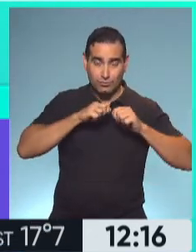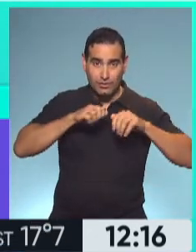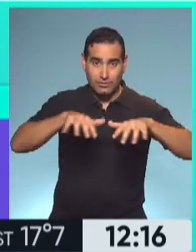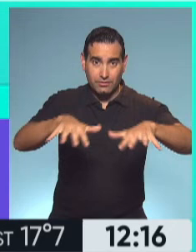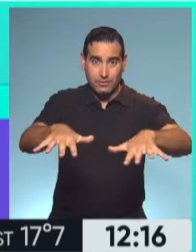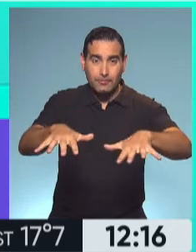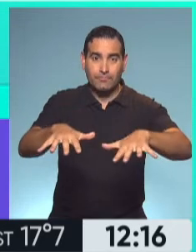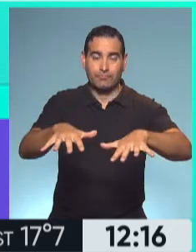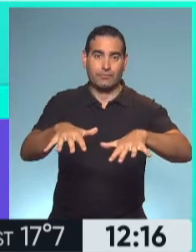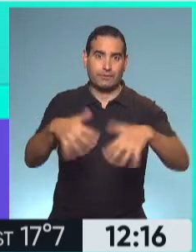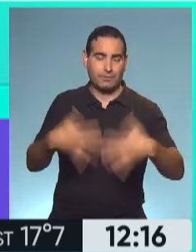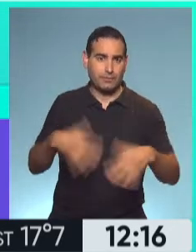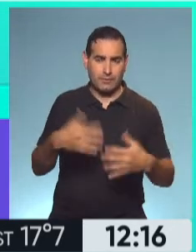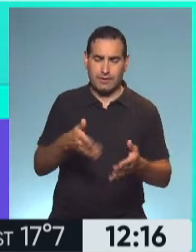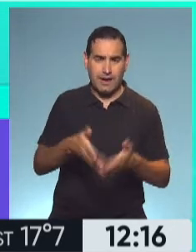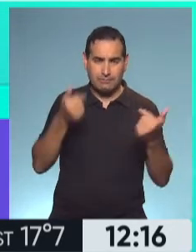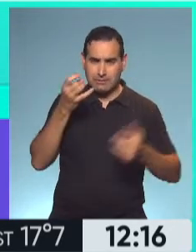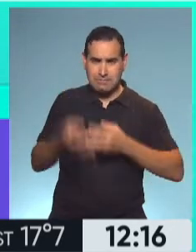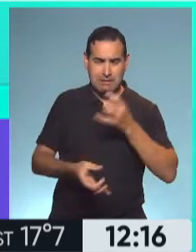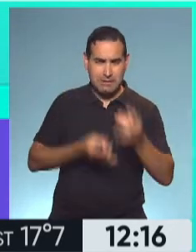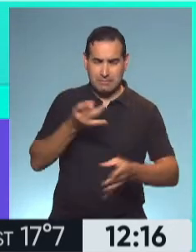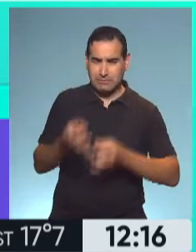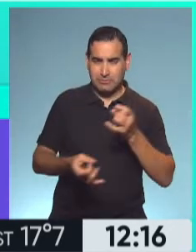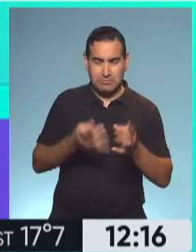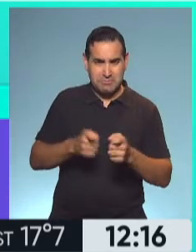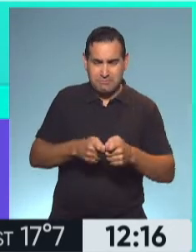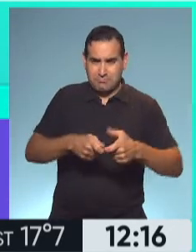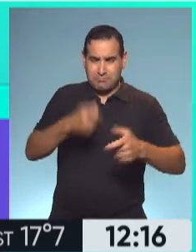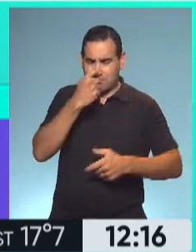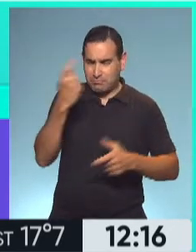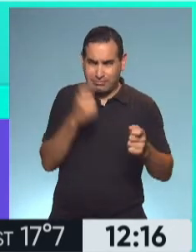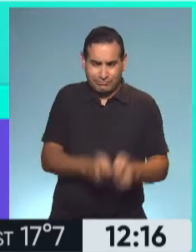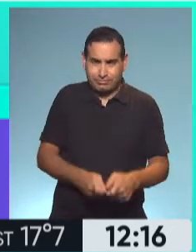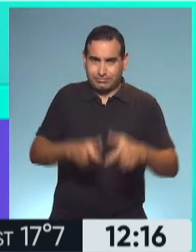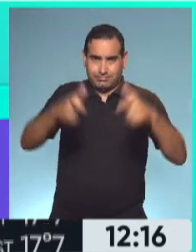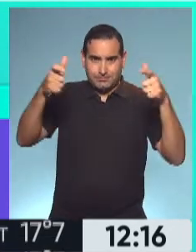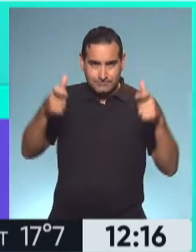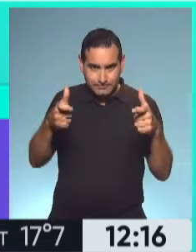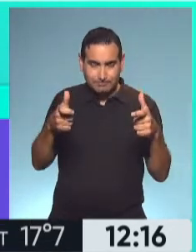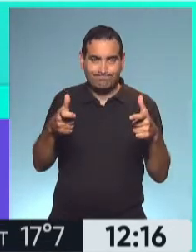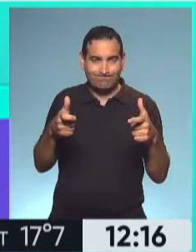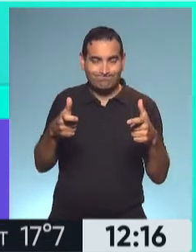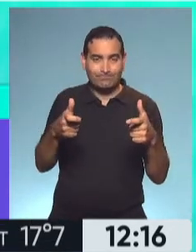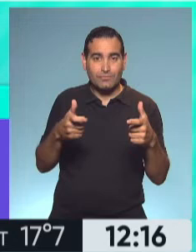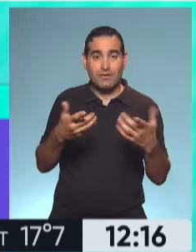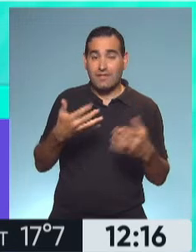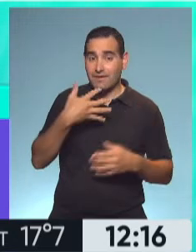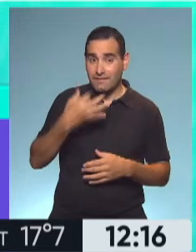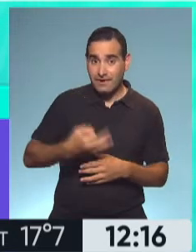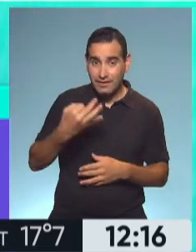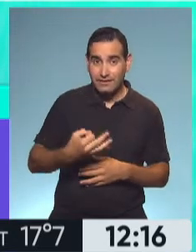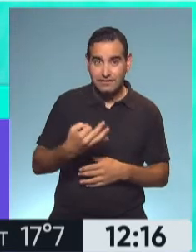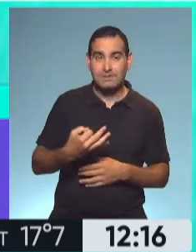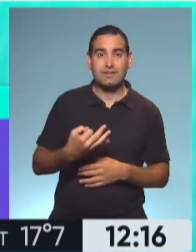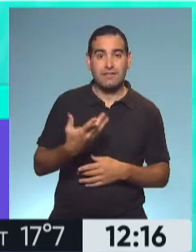es explosiva realmente, que ha tenido un comportamiento de crecimiento exponencial en el número de casos. Entonces, la verdad es que el